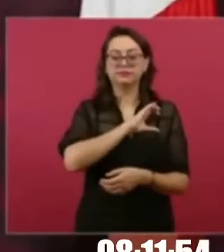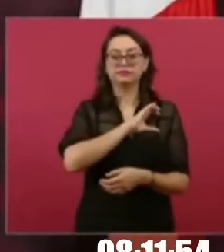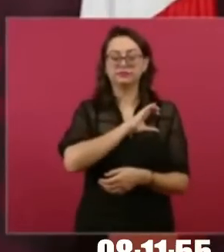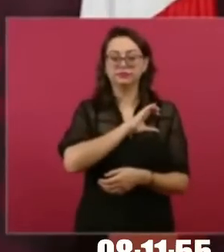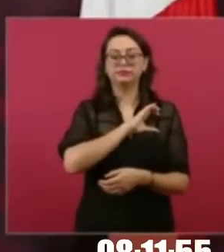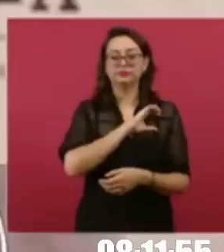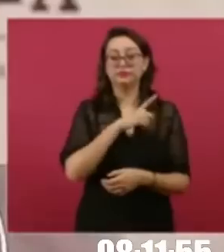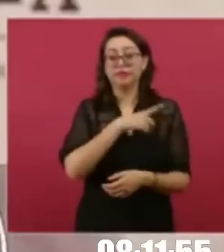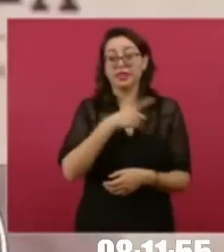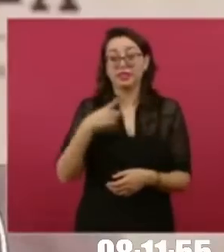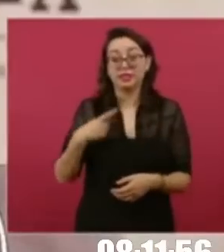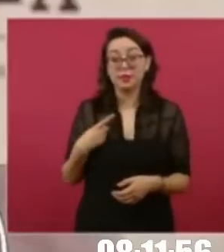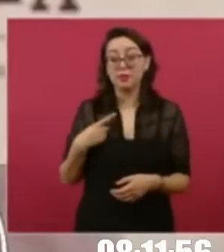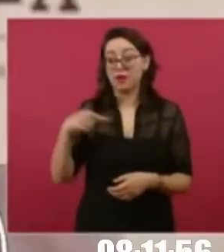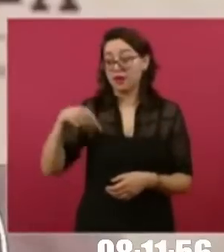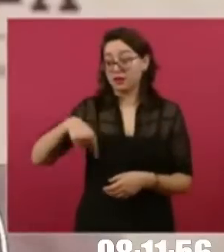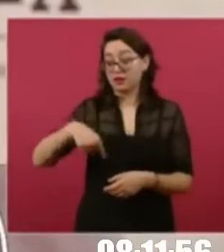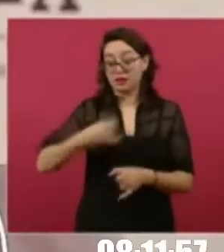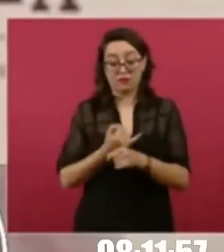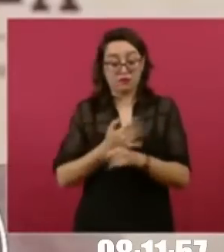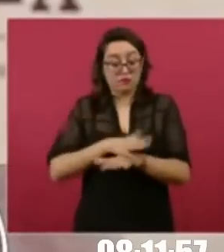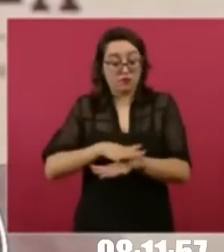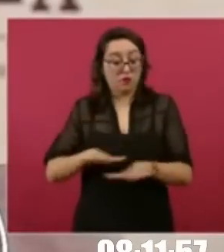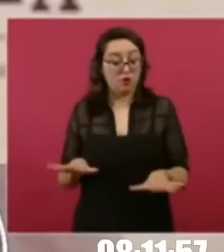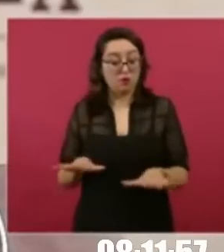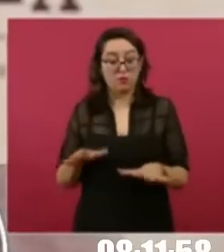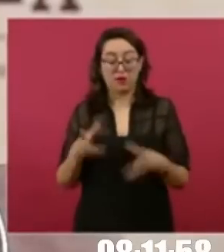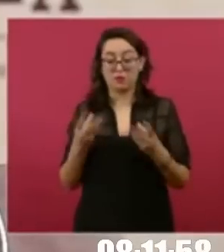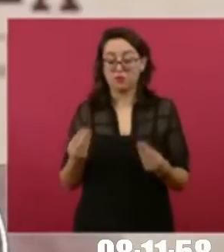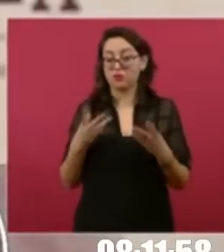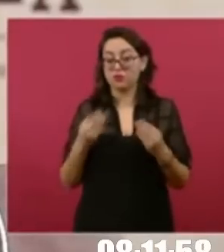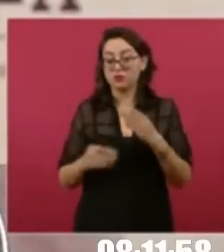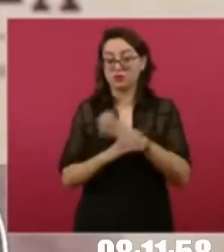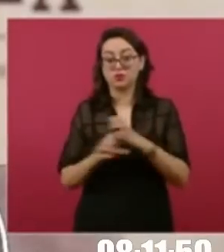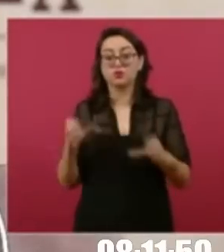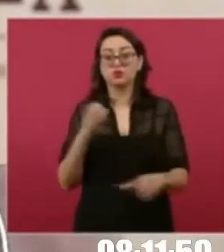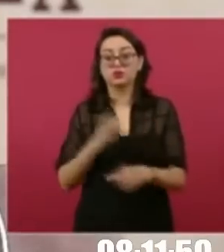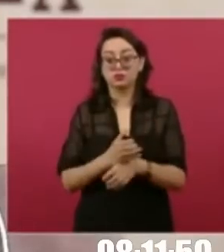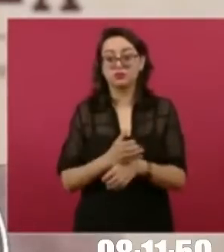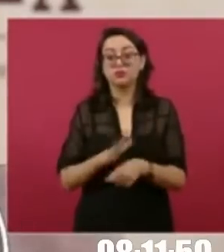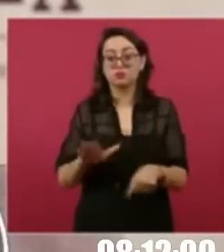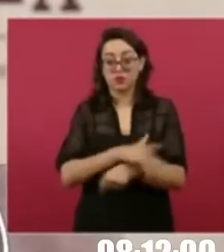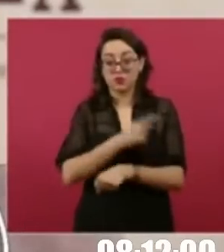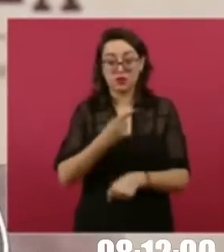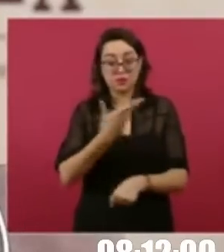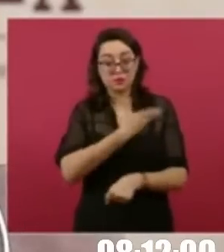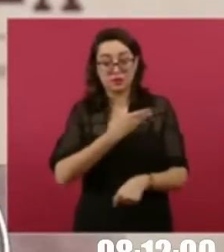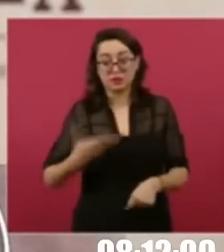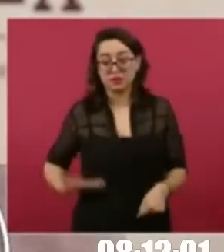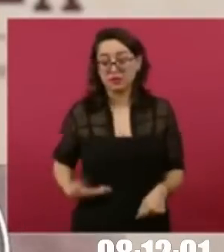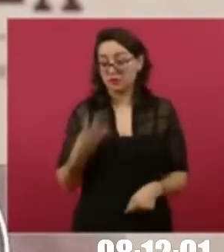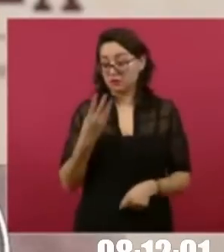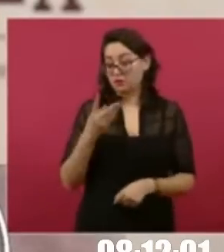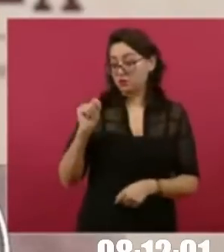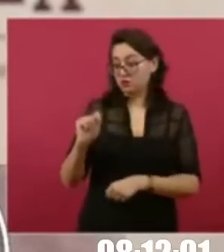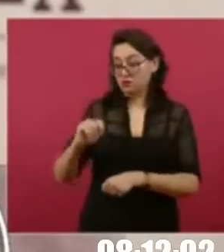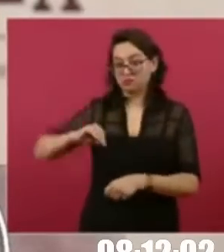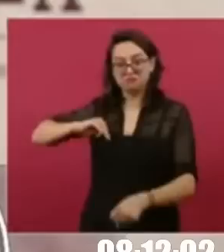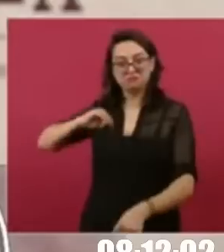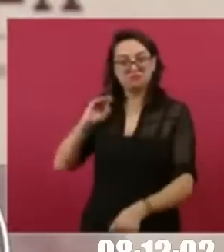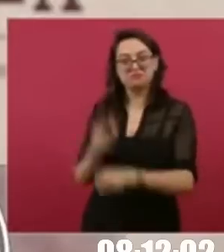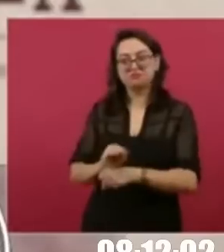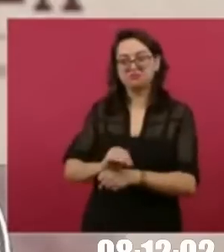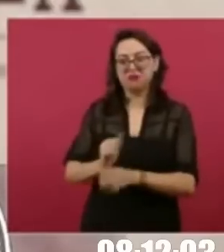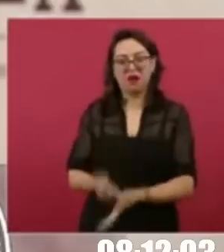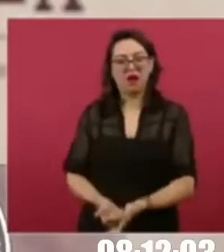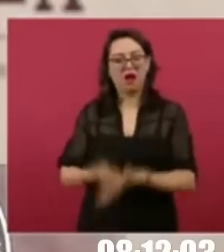informarles de todo pero Baja California Sur ha tenido un respaldo extraordinario de la cuarta transformación Gracias presidente por este